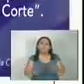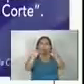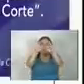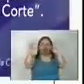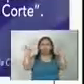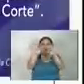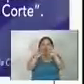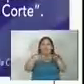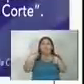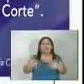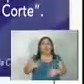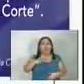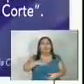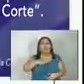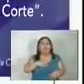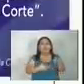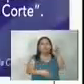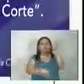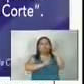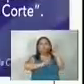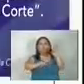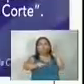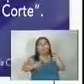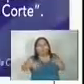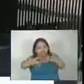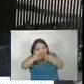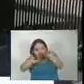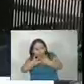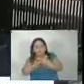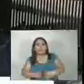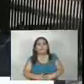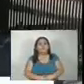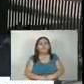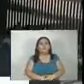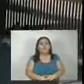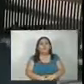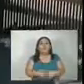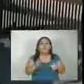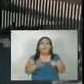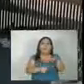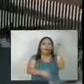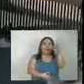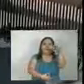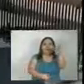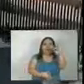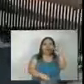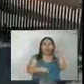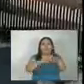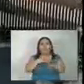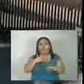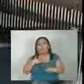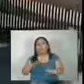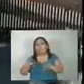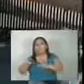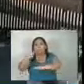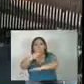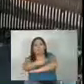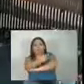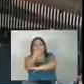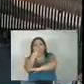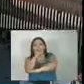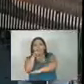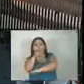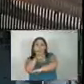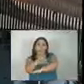cumpliremos con la orden y nos prepararemos para la revisión de la Corte. Por su parte, el fallo le ha dado un respiro a las autoridades fronterizas, entre